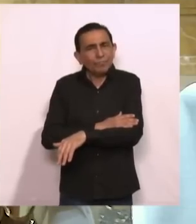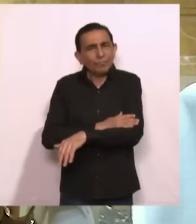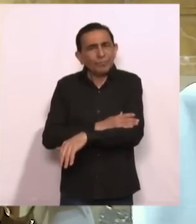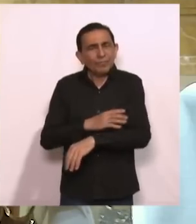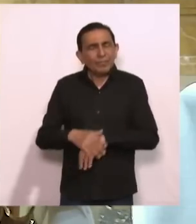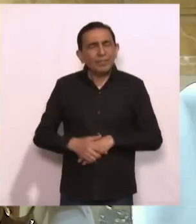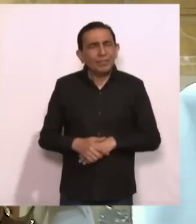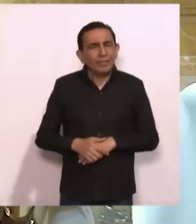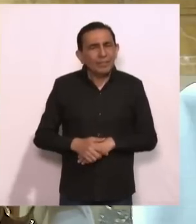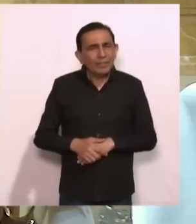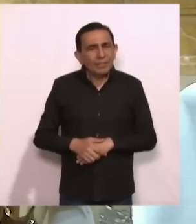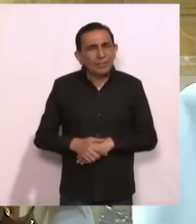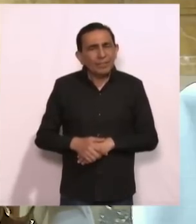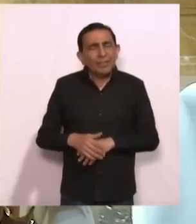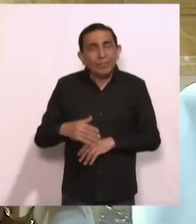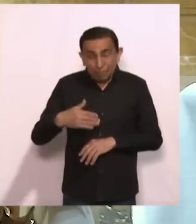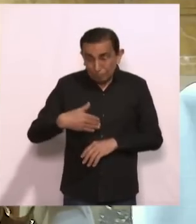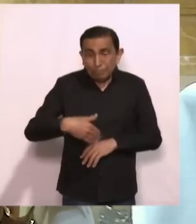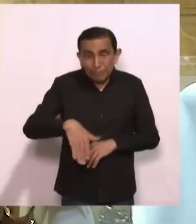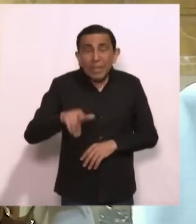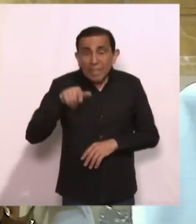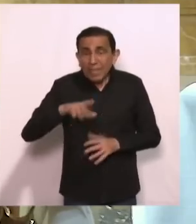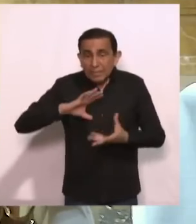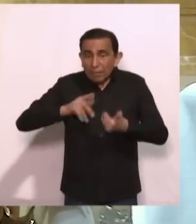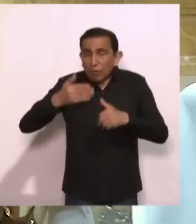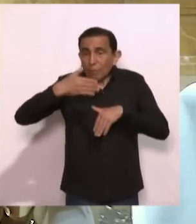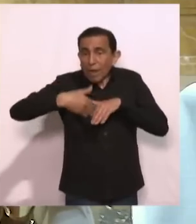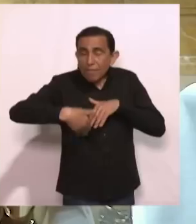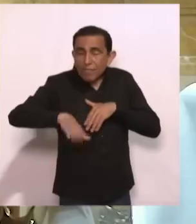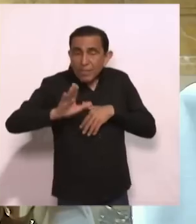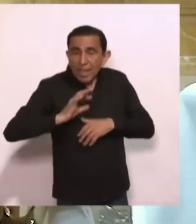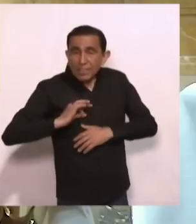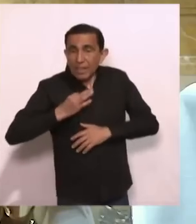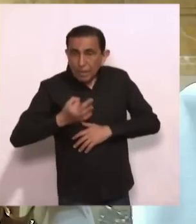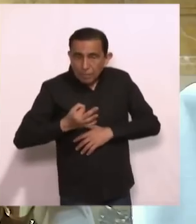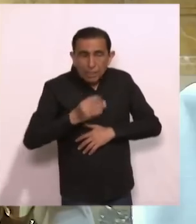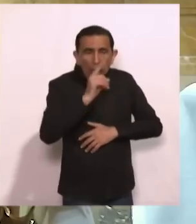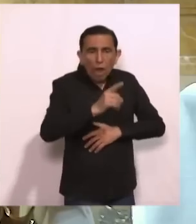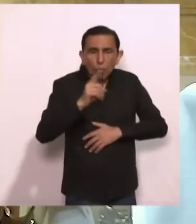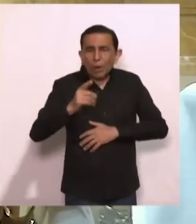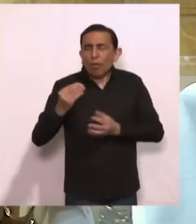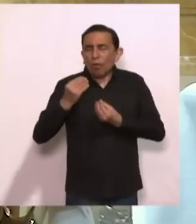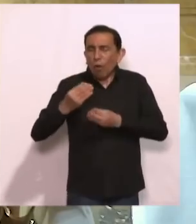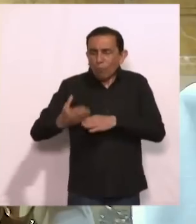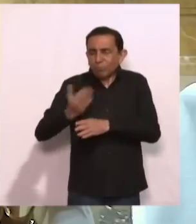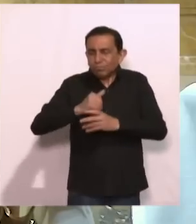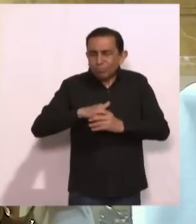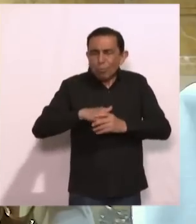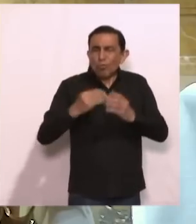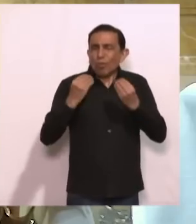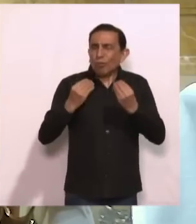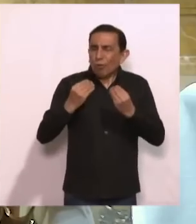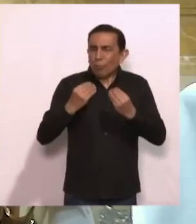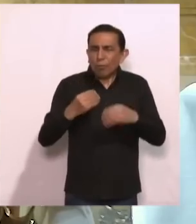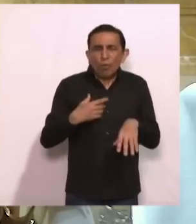ser juzgados al final del camino de nuestra vida. No sabemos el día y